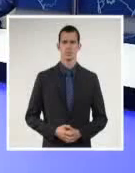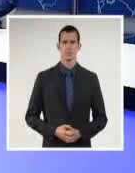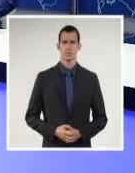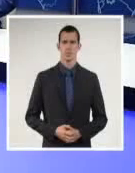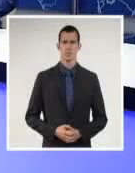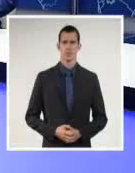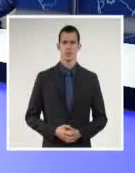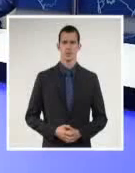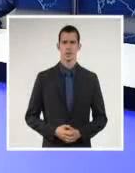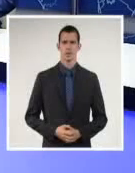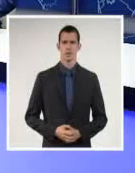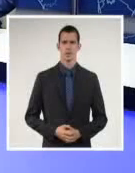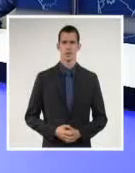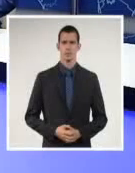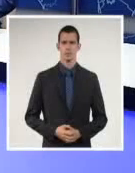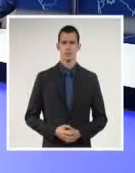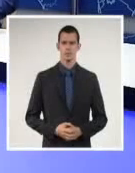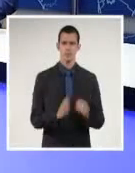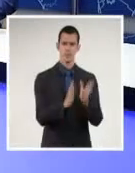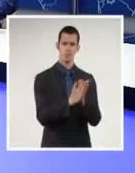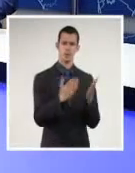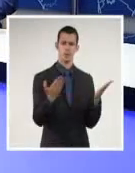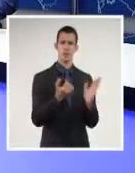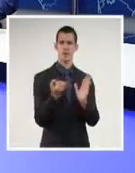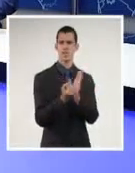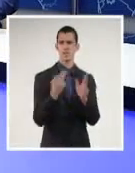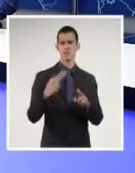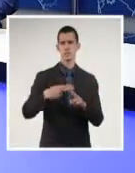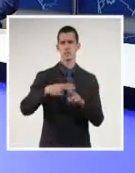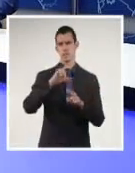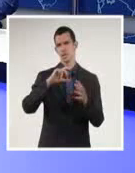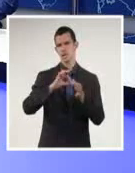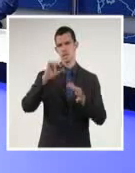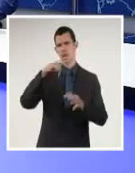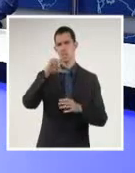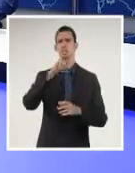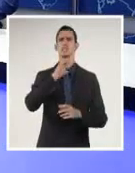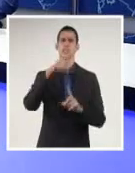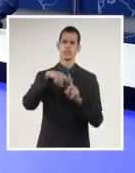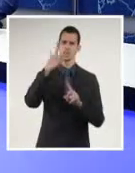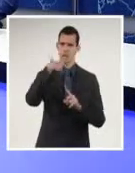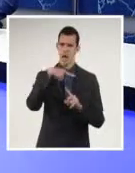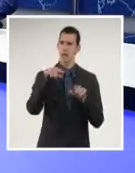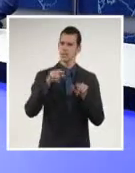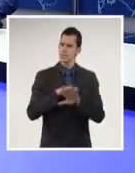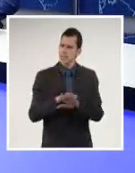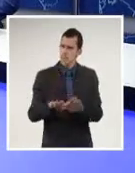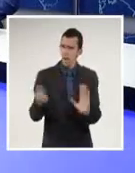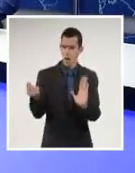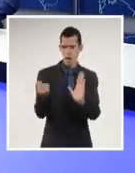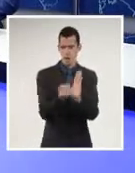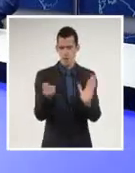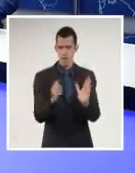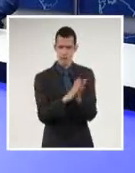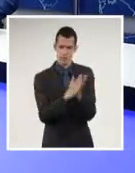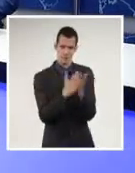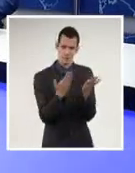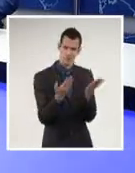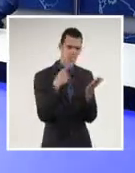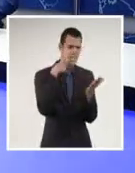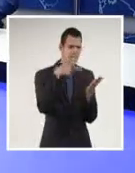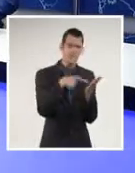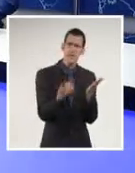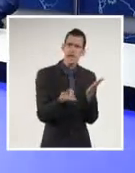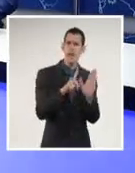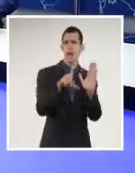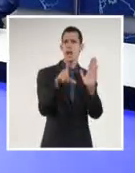La Gaceta Oficial de la República de Cuba publicó este miércoles el proyecto del Código de las Familias aprobado por la Asamblea Nacional para el proceso